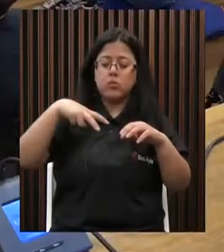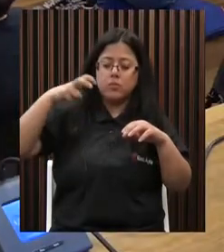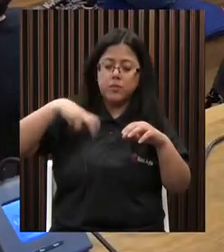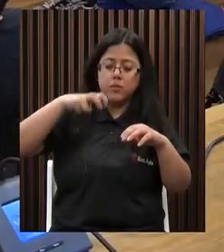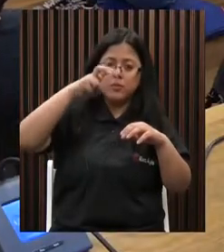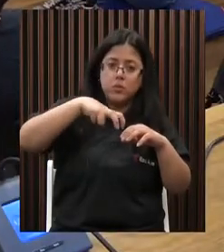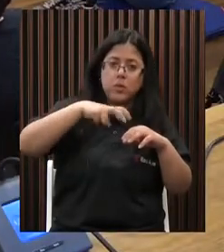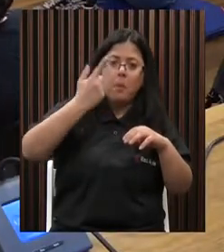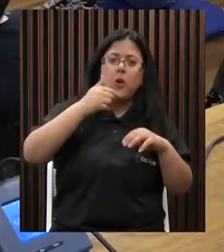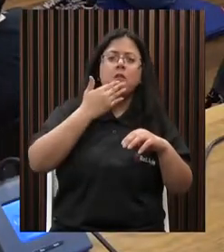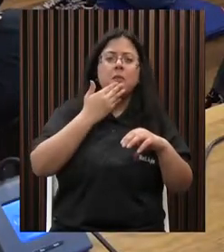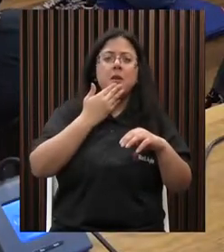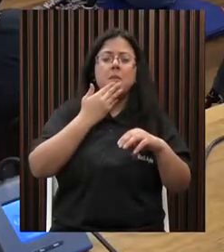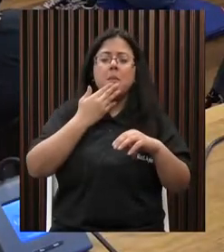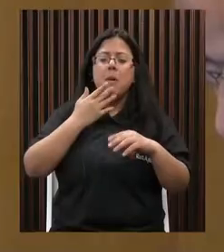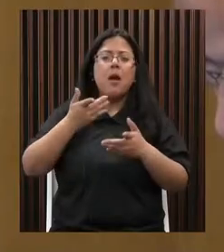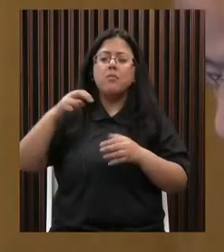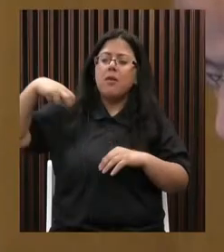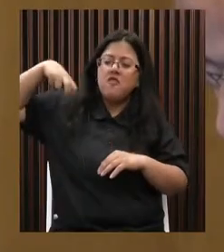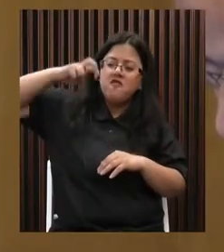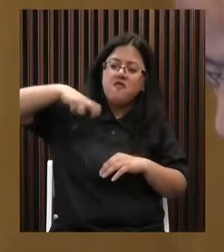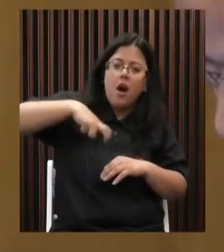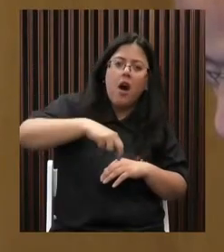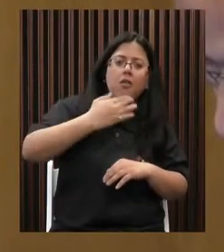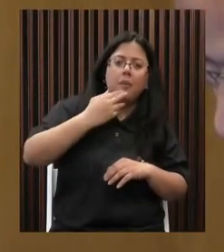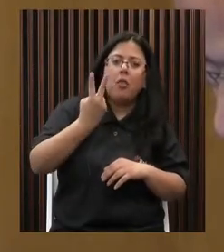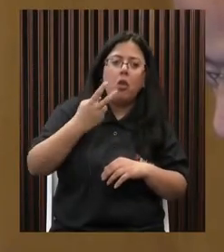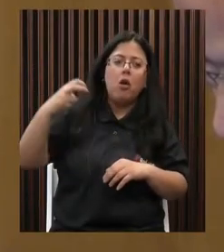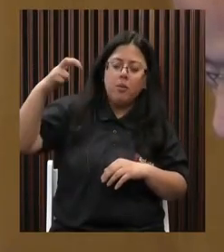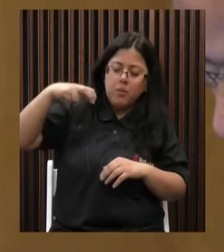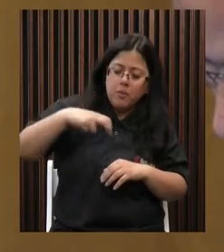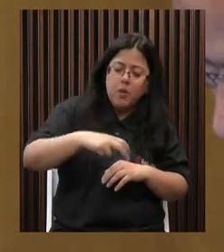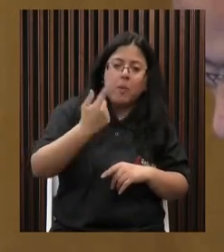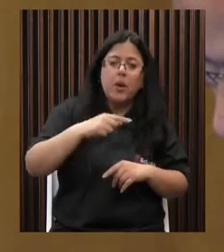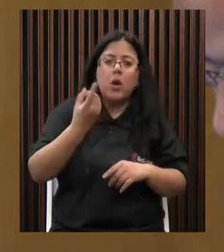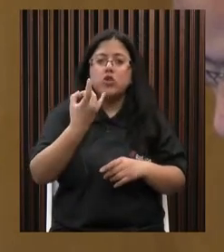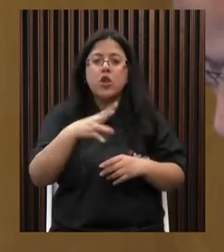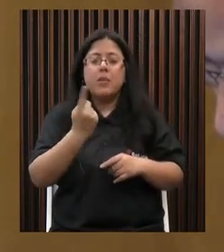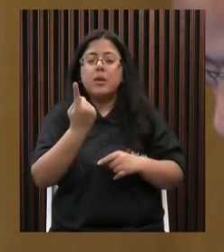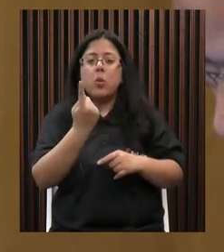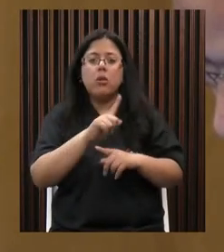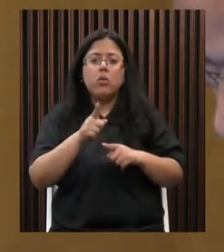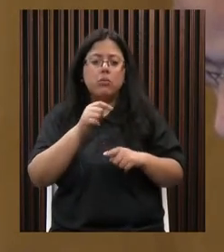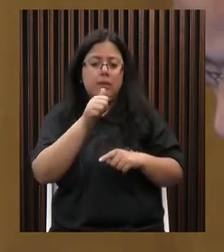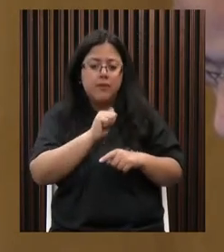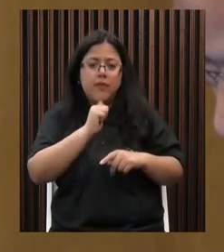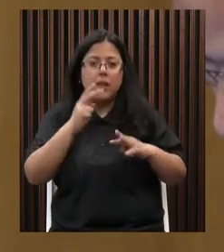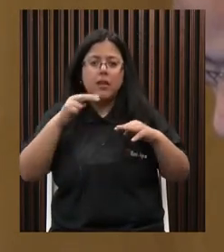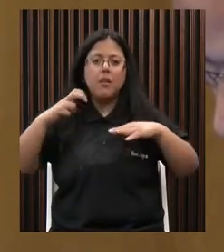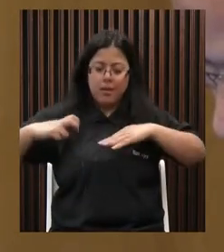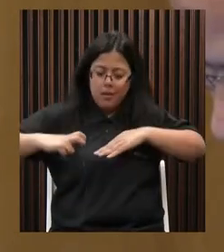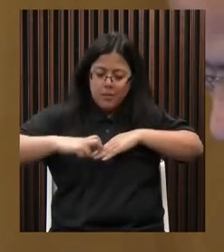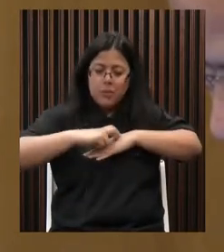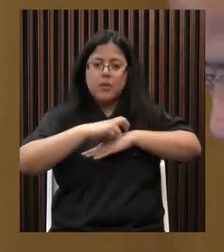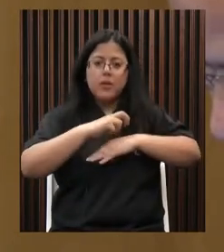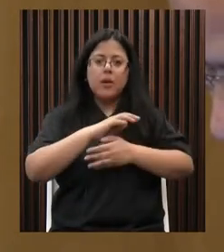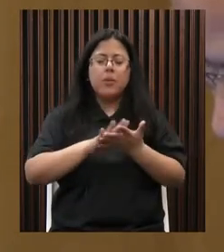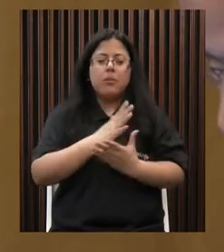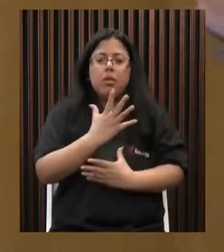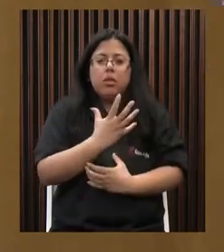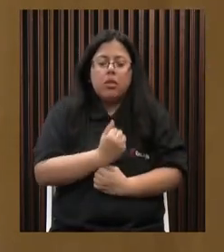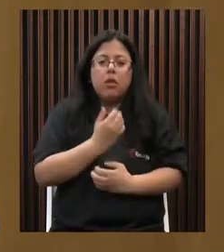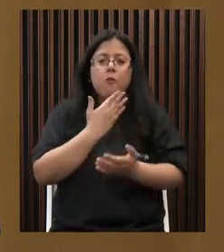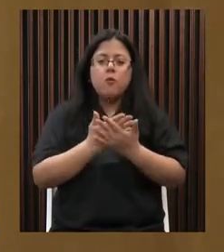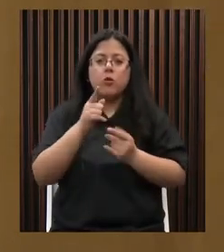Entonces, claro, debería haber sido una rampa, no necesariamente un peldaño. Por lo tanto, la frustración aquí es cada vez que tú construyes